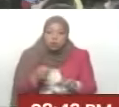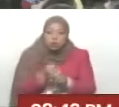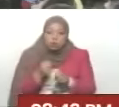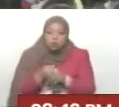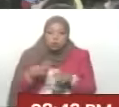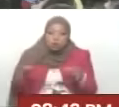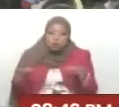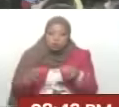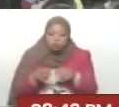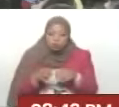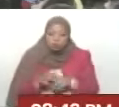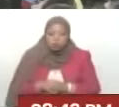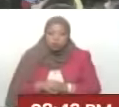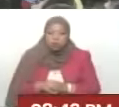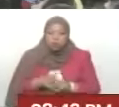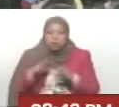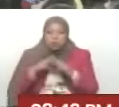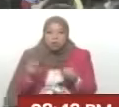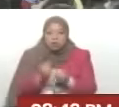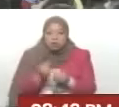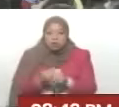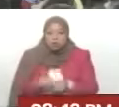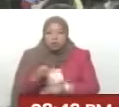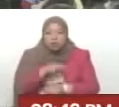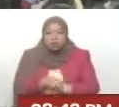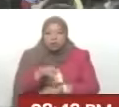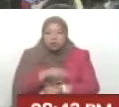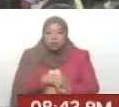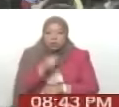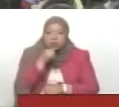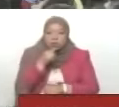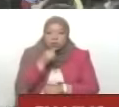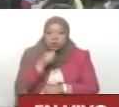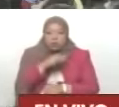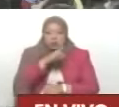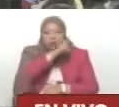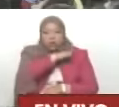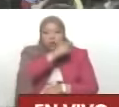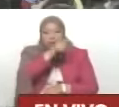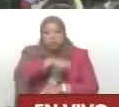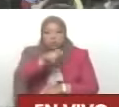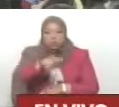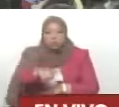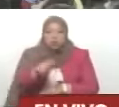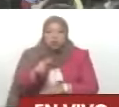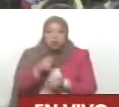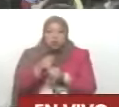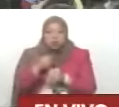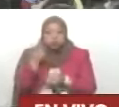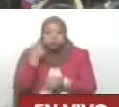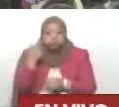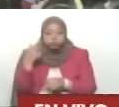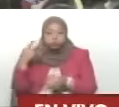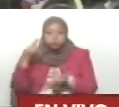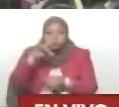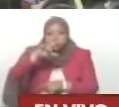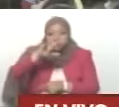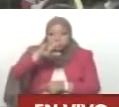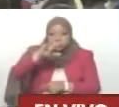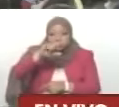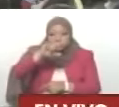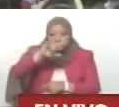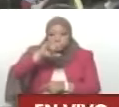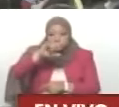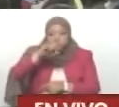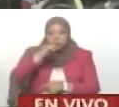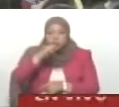grupos, de toda la isla. Y ahí la gente empezó a montarlo en su Instagram. Instagram,